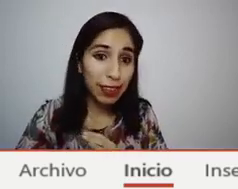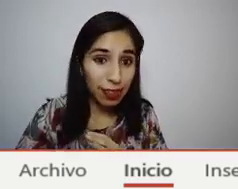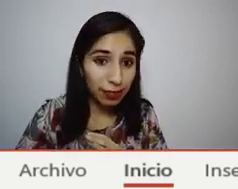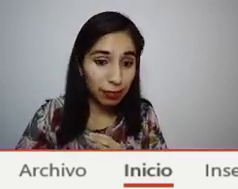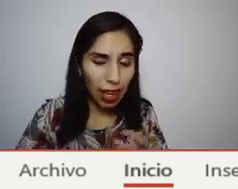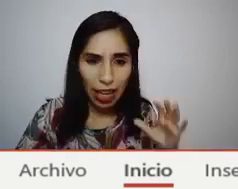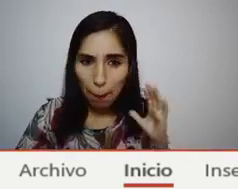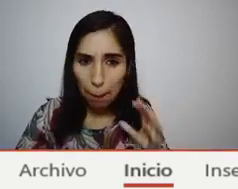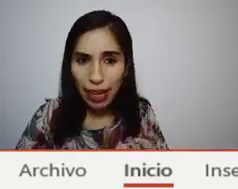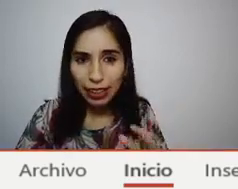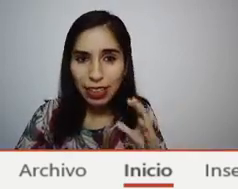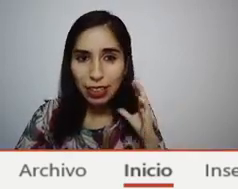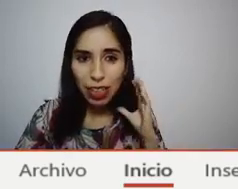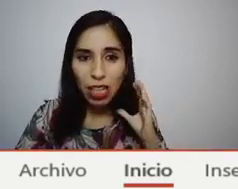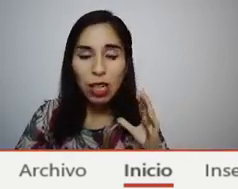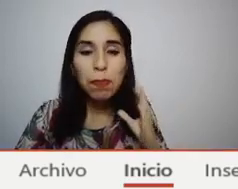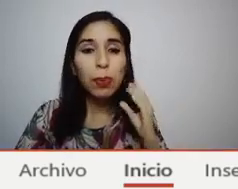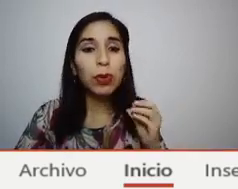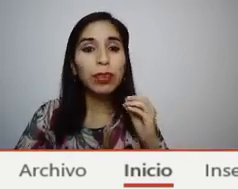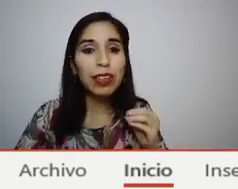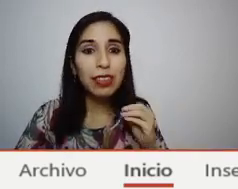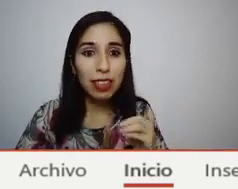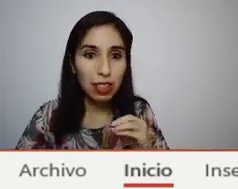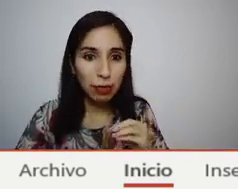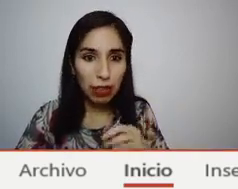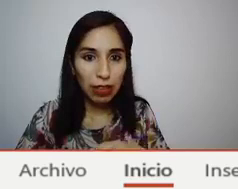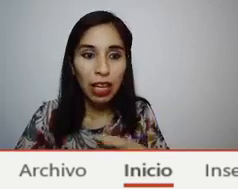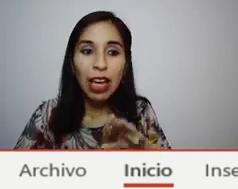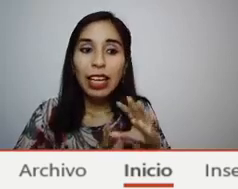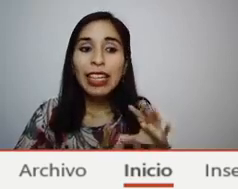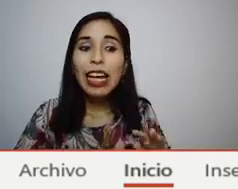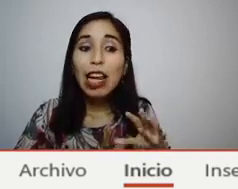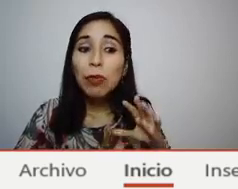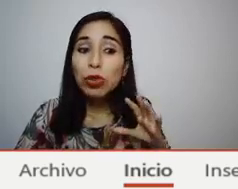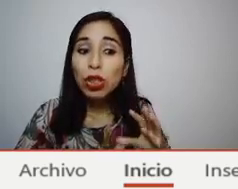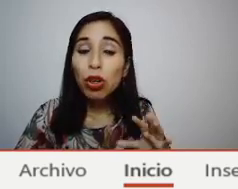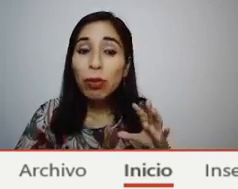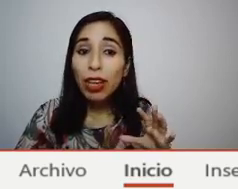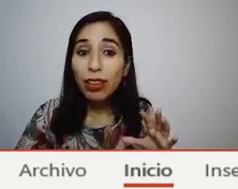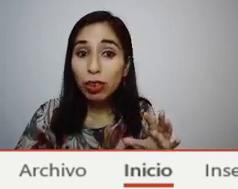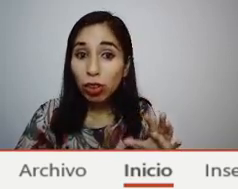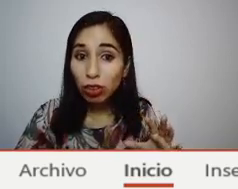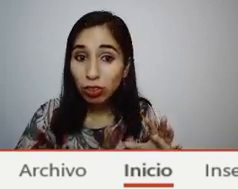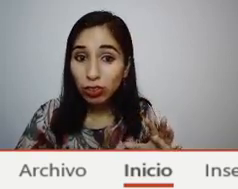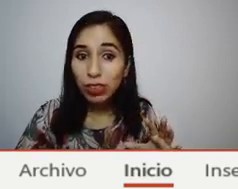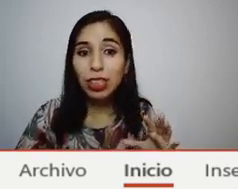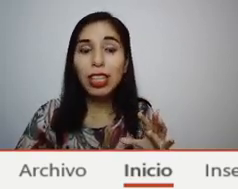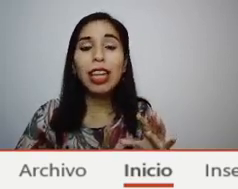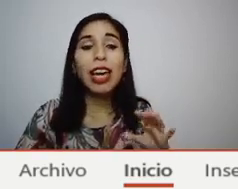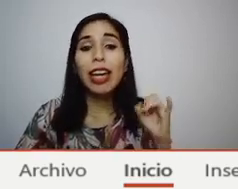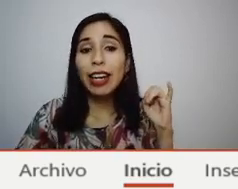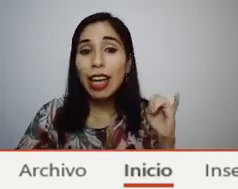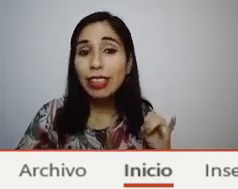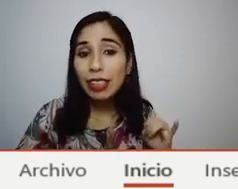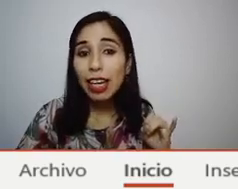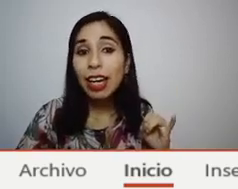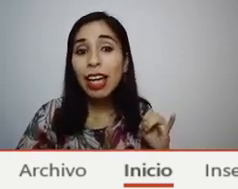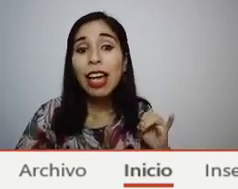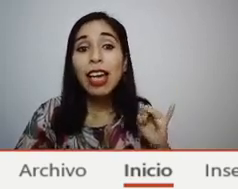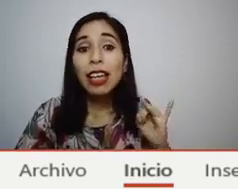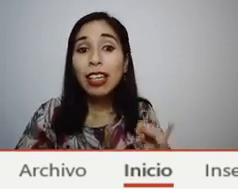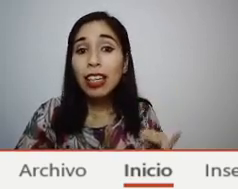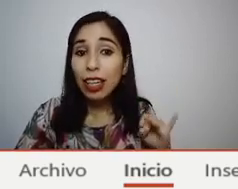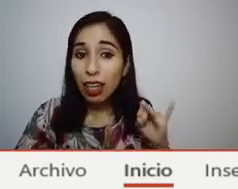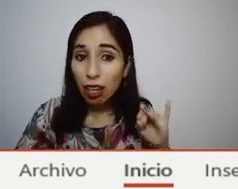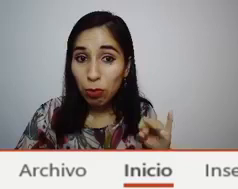partes partes importantísimas que ya lo hemos ido viendo si en excel